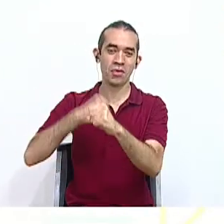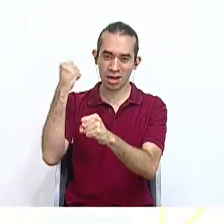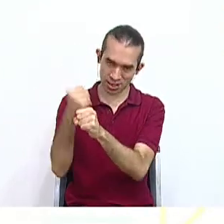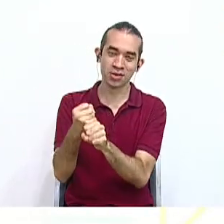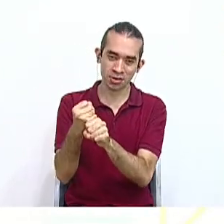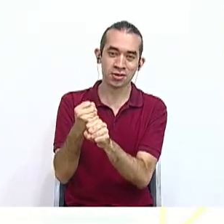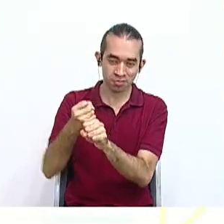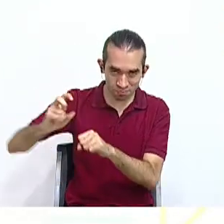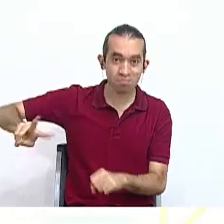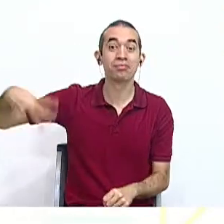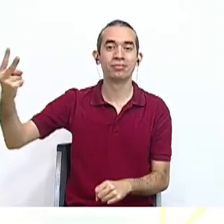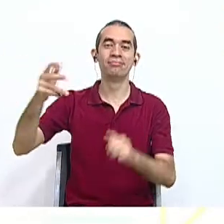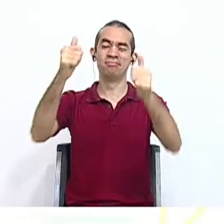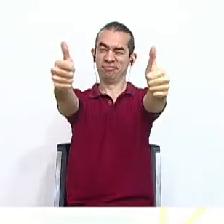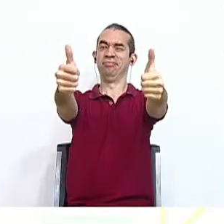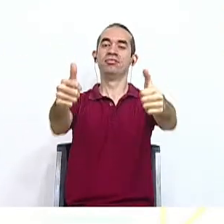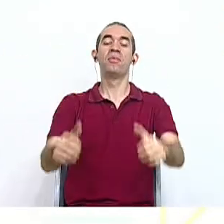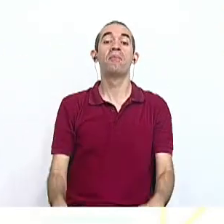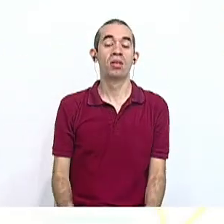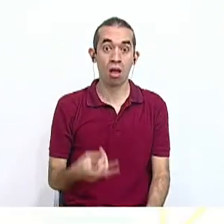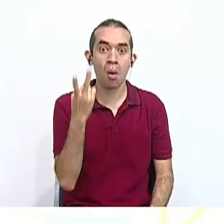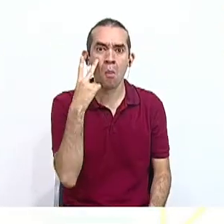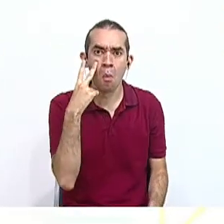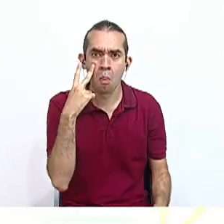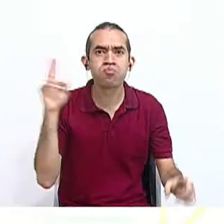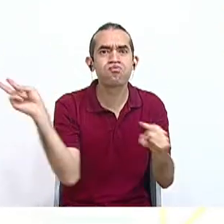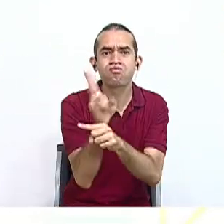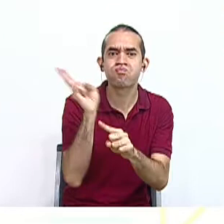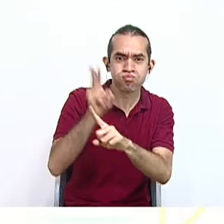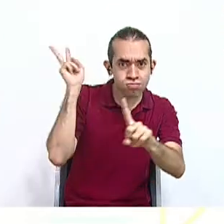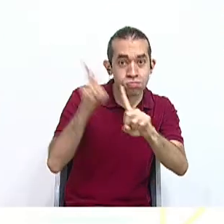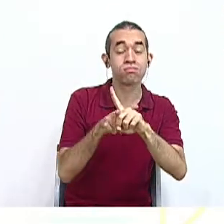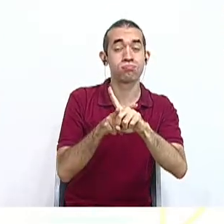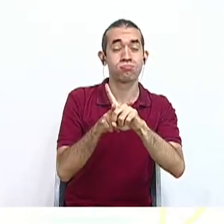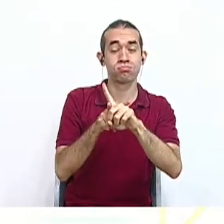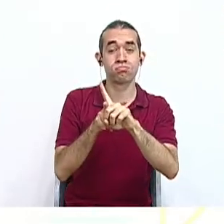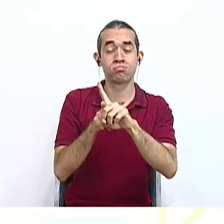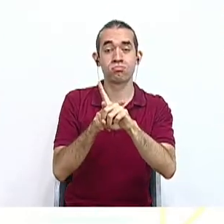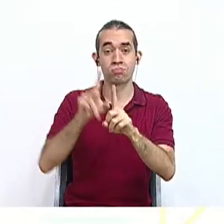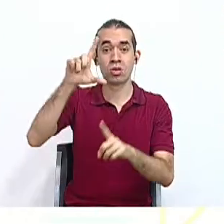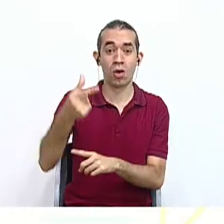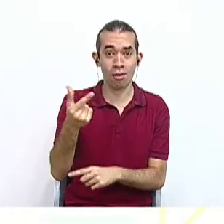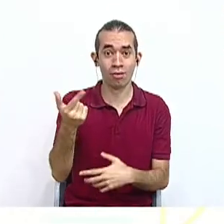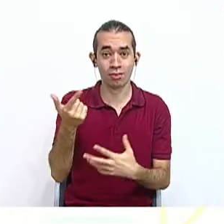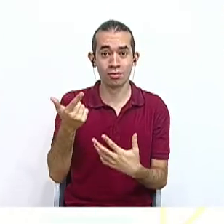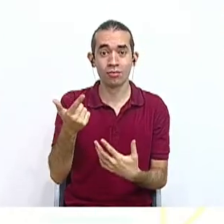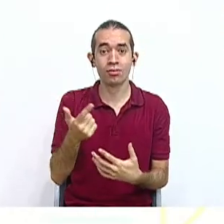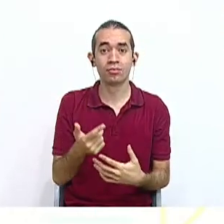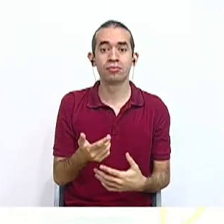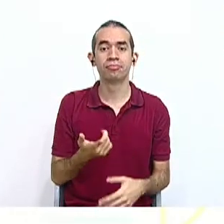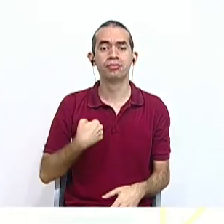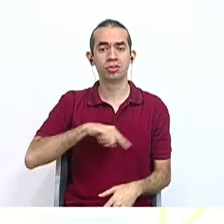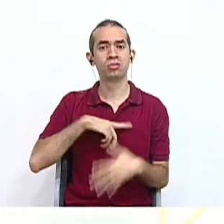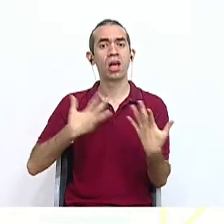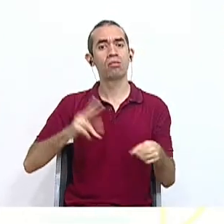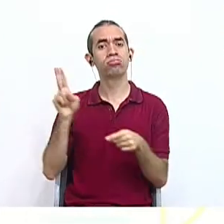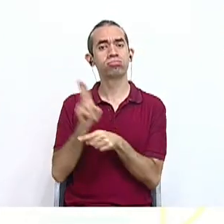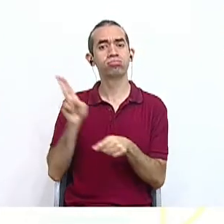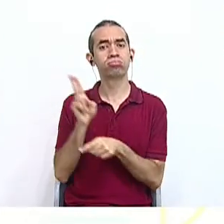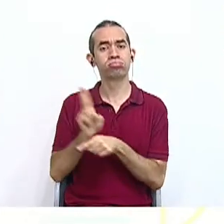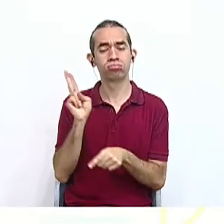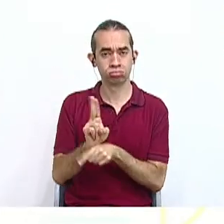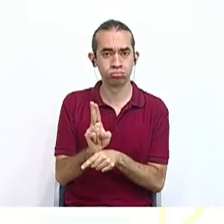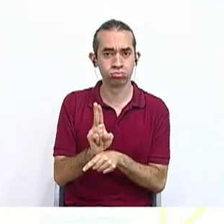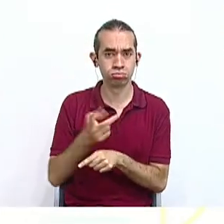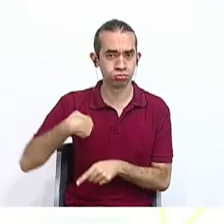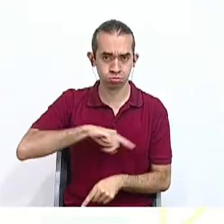14,04 años. Muy bien. ¿Vieron la utilidad que tienen los logaritmos y cómo hemos utilizado logaritmos